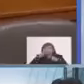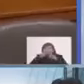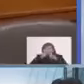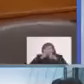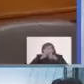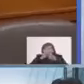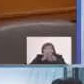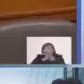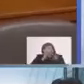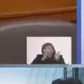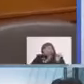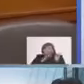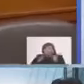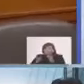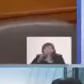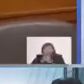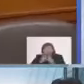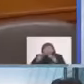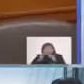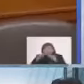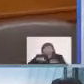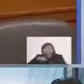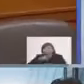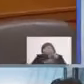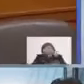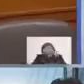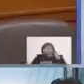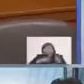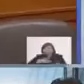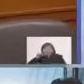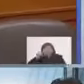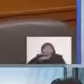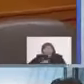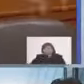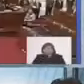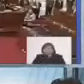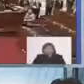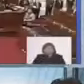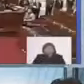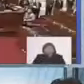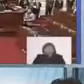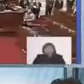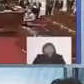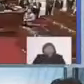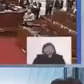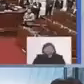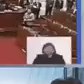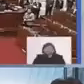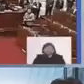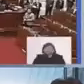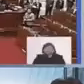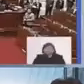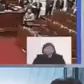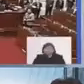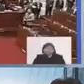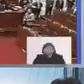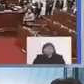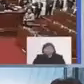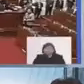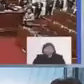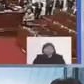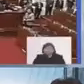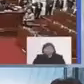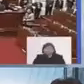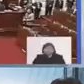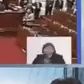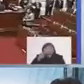pobreza no deja de crecer en Perú. Y eso tiene que ver muchísimo con el grado de gobernabilidad de un país que sucesivamente se